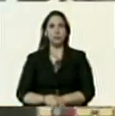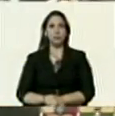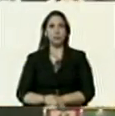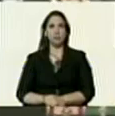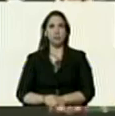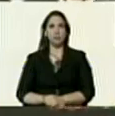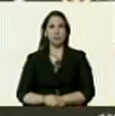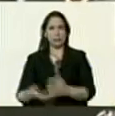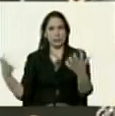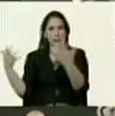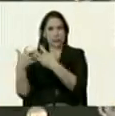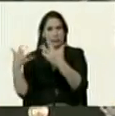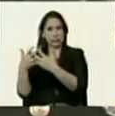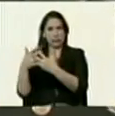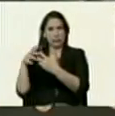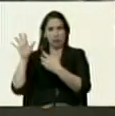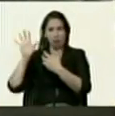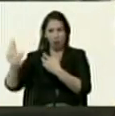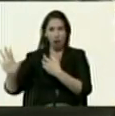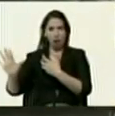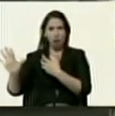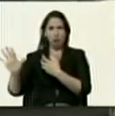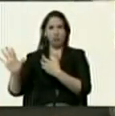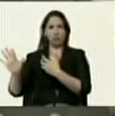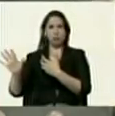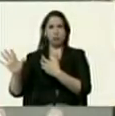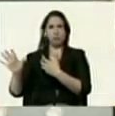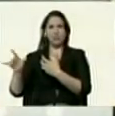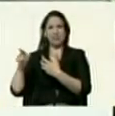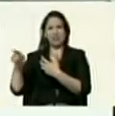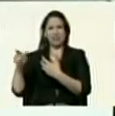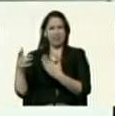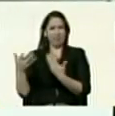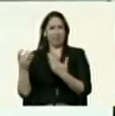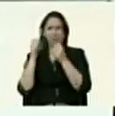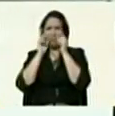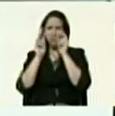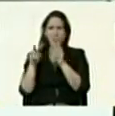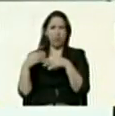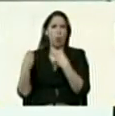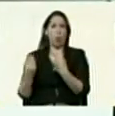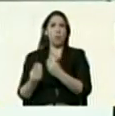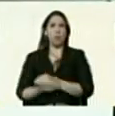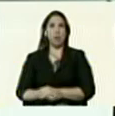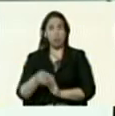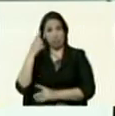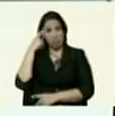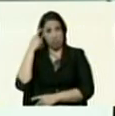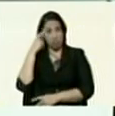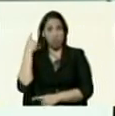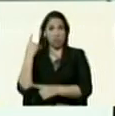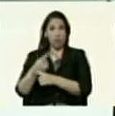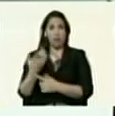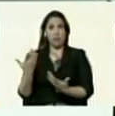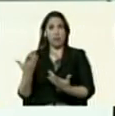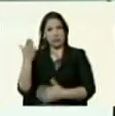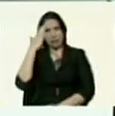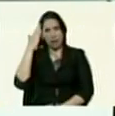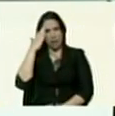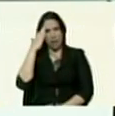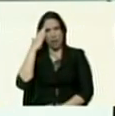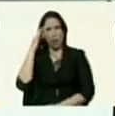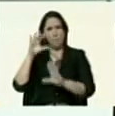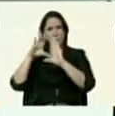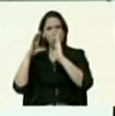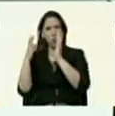2019. Es la guerra de ellos que se desborda. Debe saberlo el mundo. 70 años desbordándose